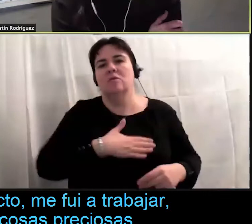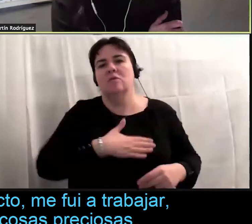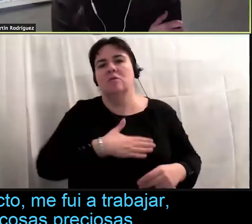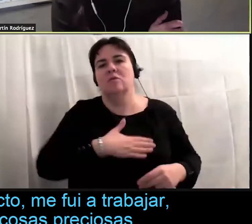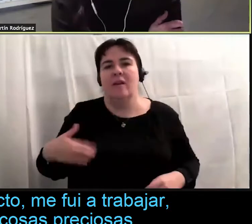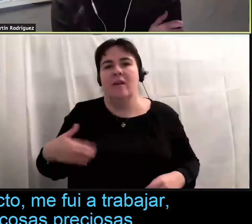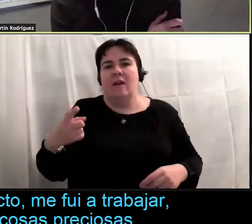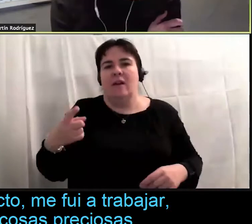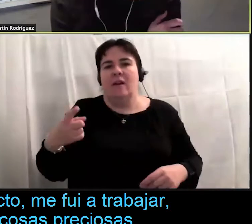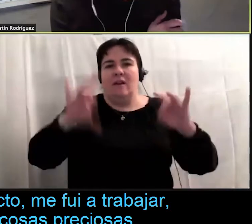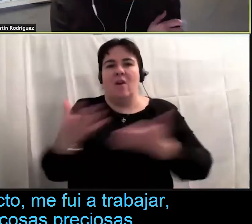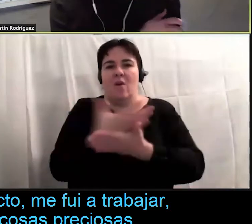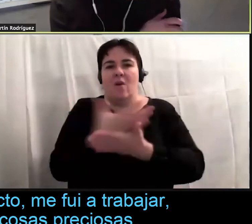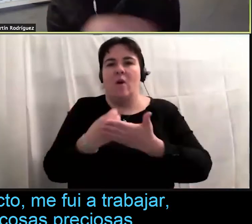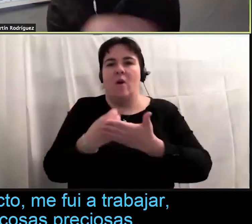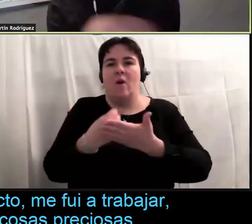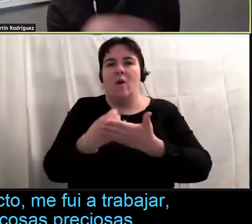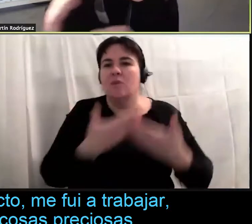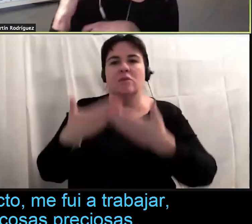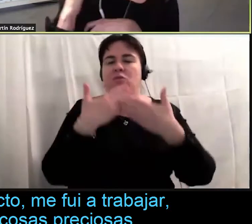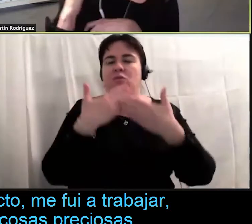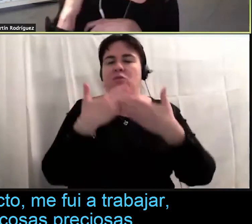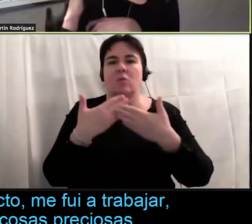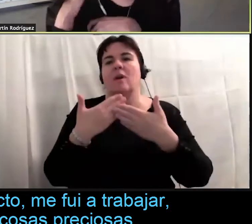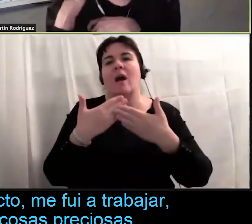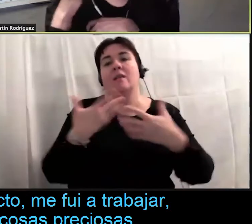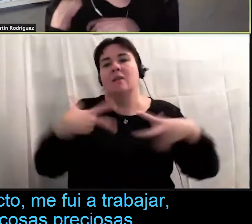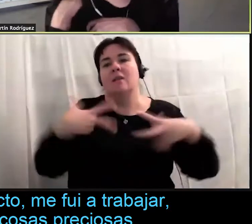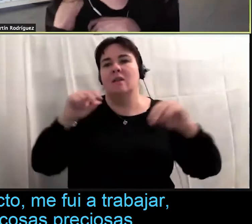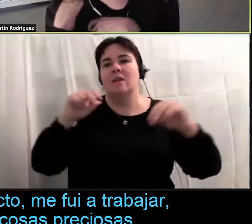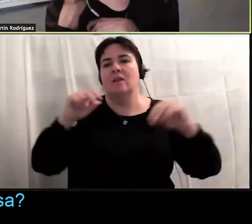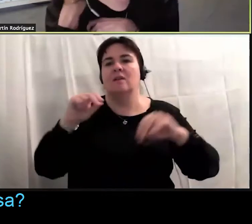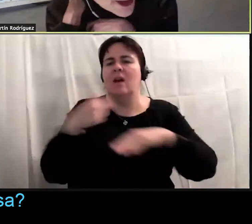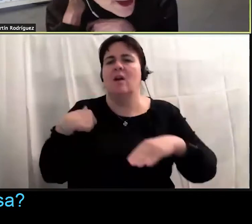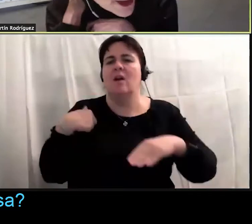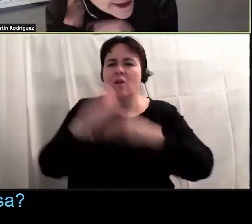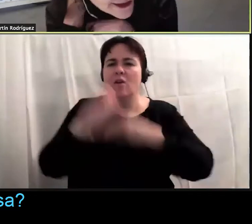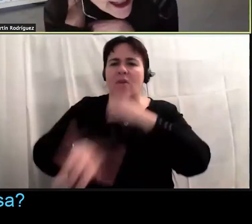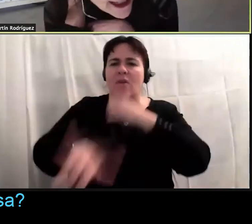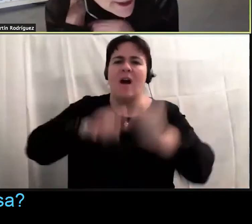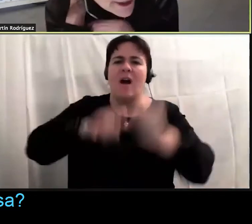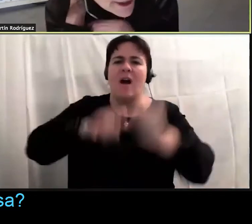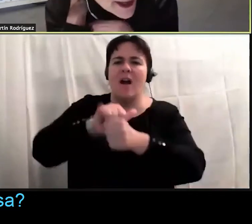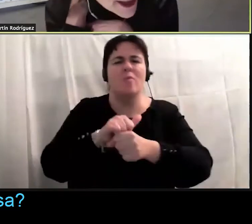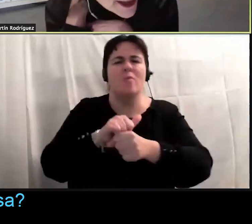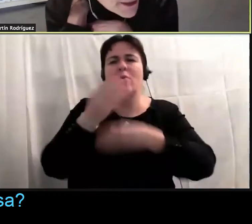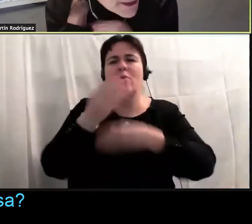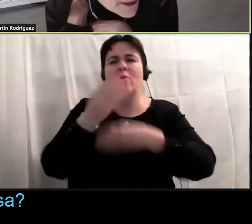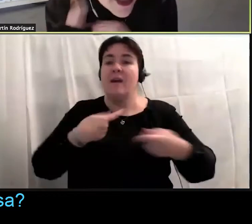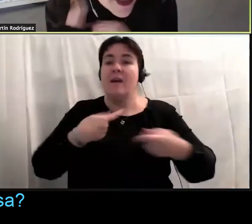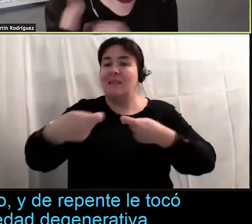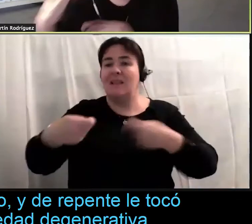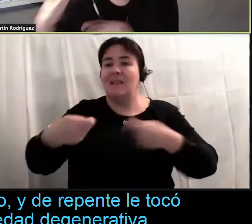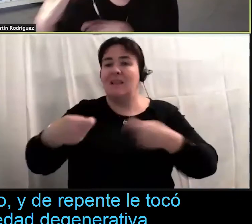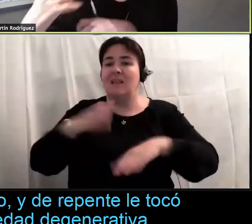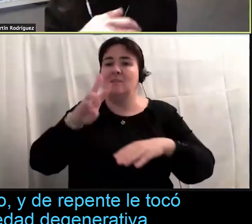trabajar para él, hice aeropuertos, hice tiendas para Prada, hice cosas preciosas, ¿no? ¿Y qué pasa? Pues que mi padre, que era un hombre